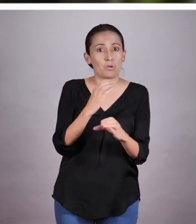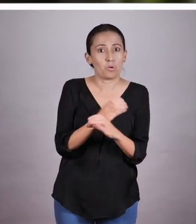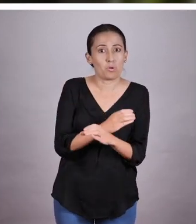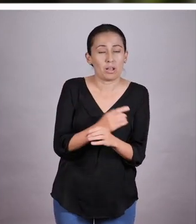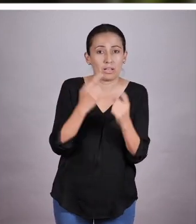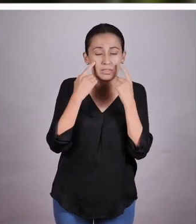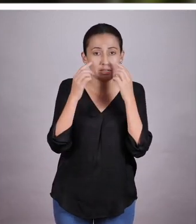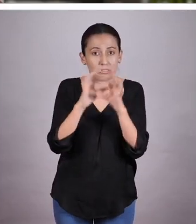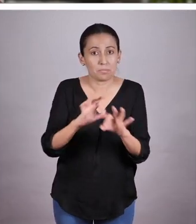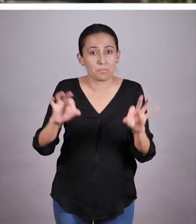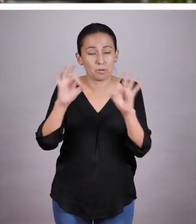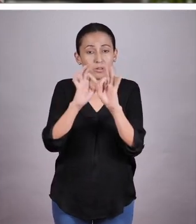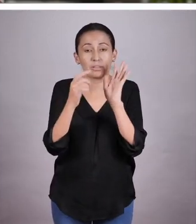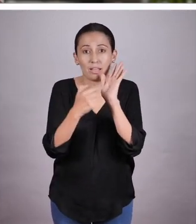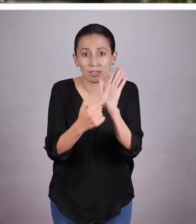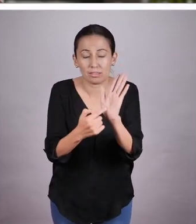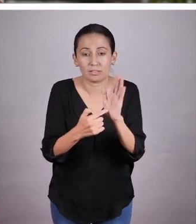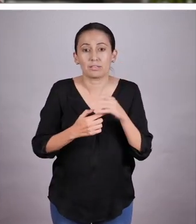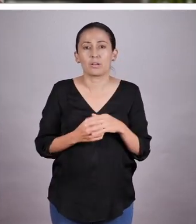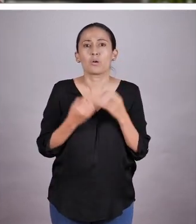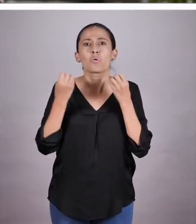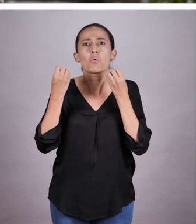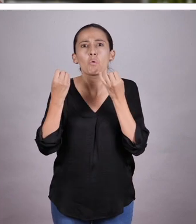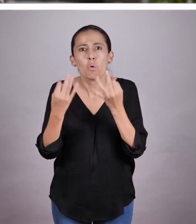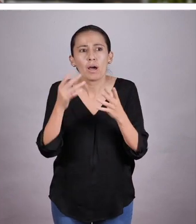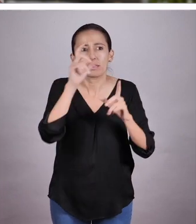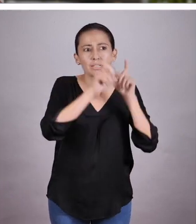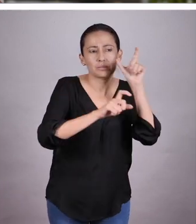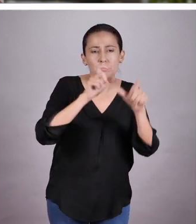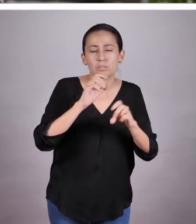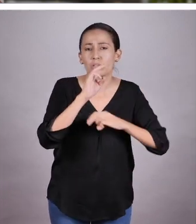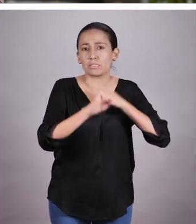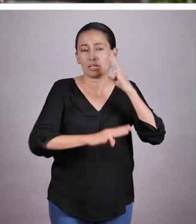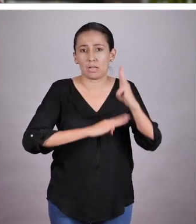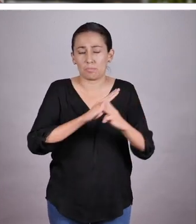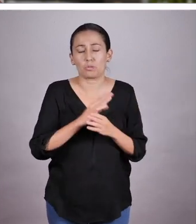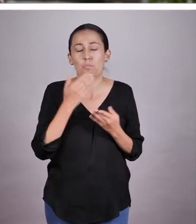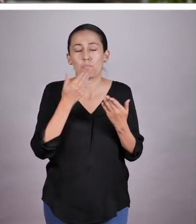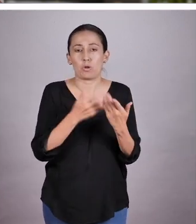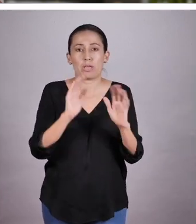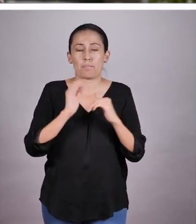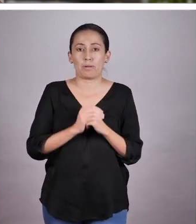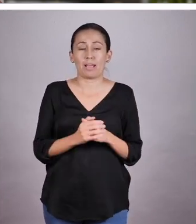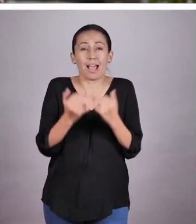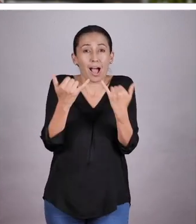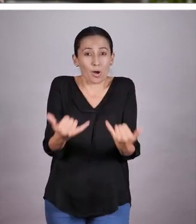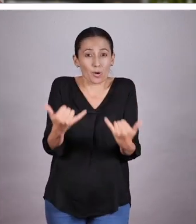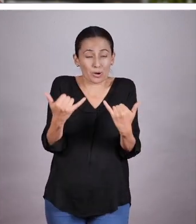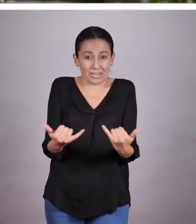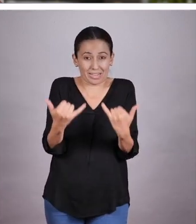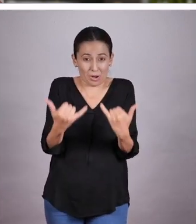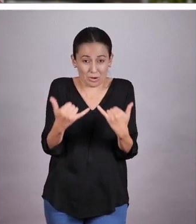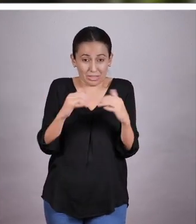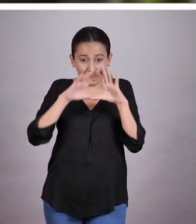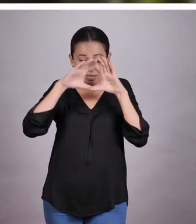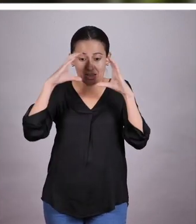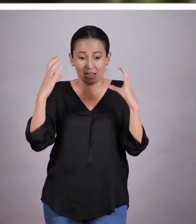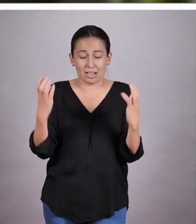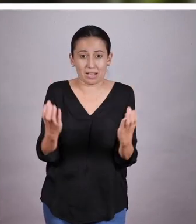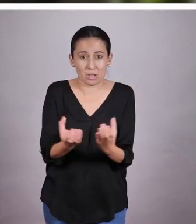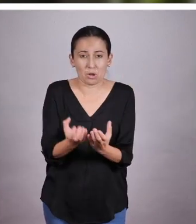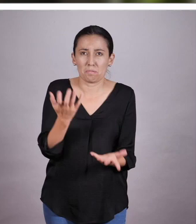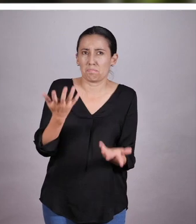cosa también es importante? Saber cuántas personas existimos en el mundo. Por ejemplo, actualmente en el planeta